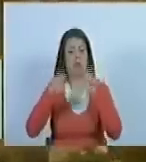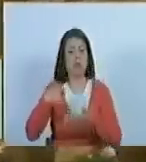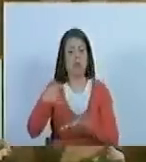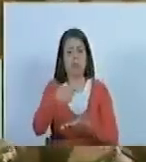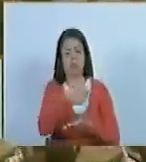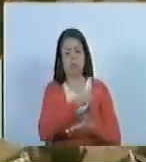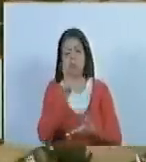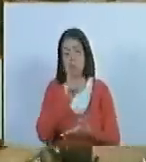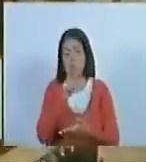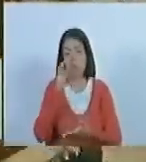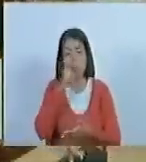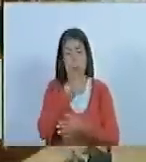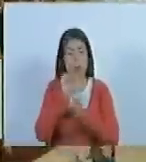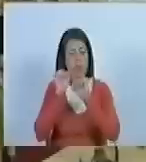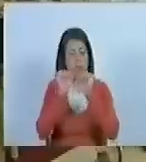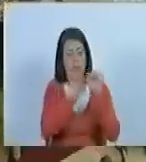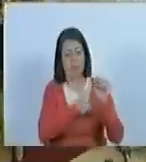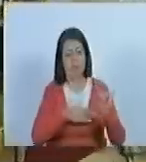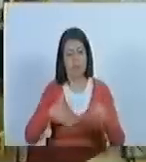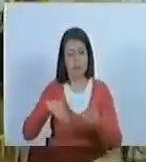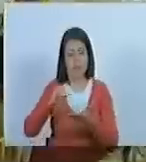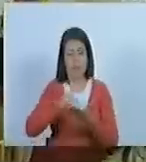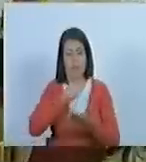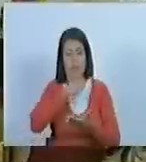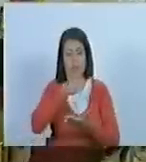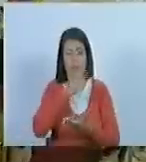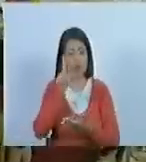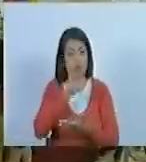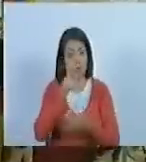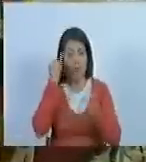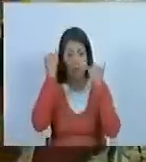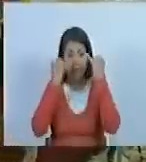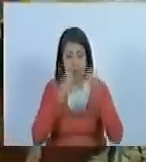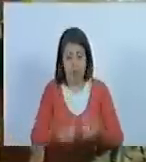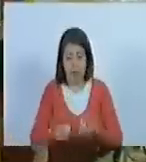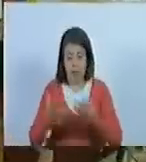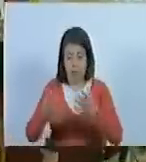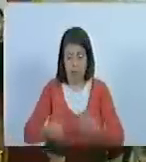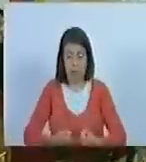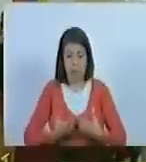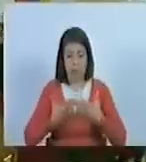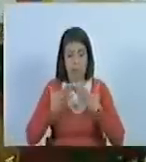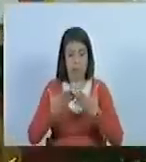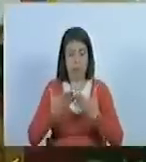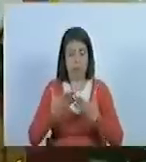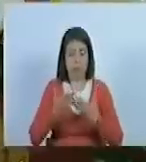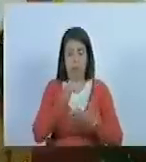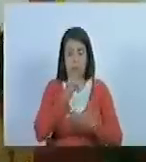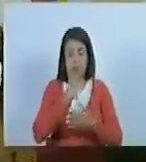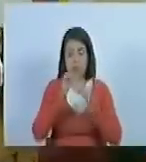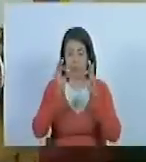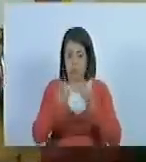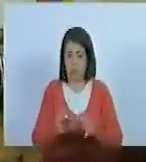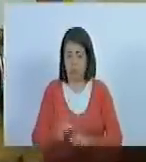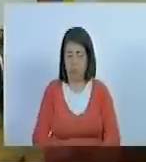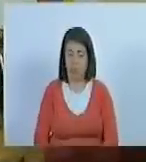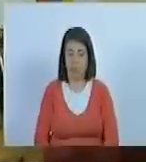El pueblo rechaza los intentos de un periodismo que no aporta rigor ni tampoco información